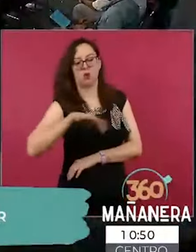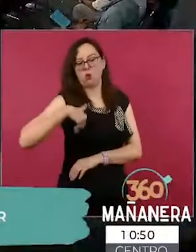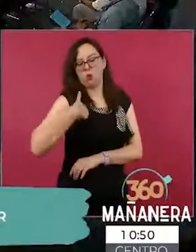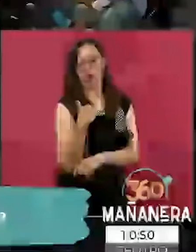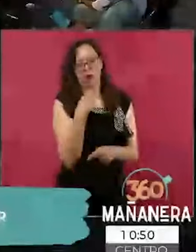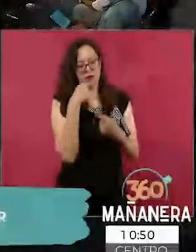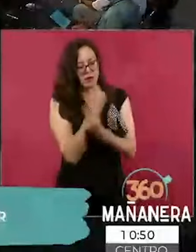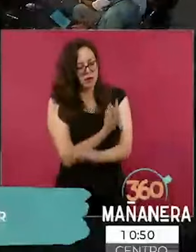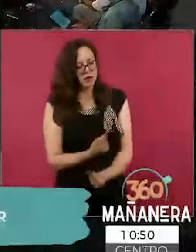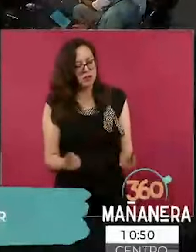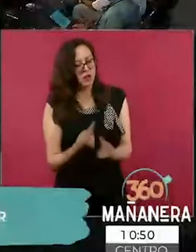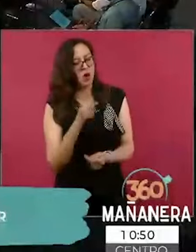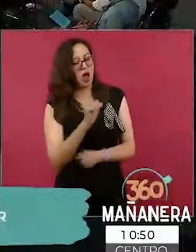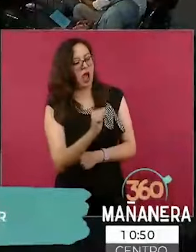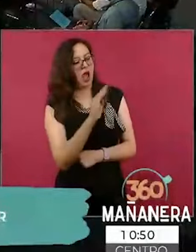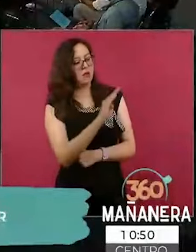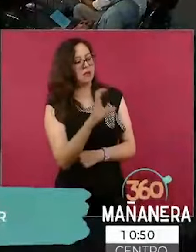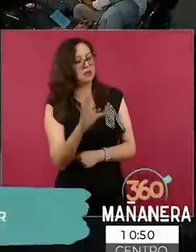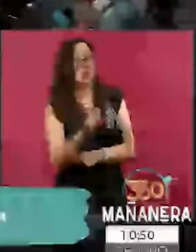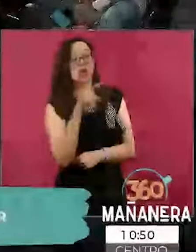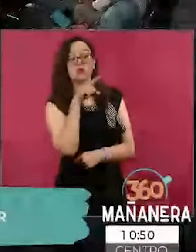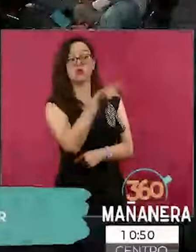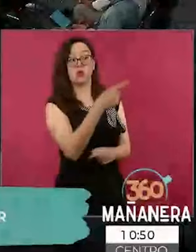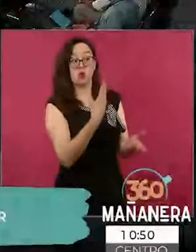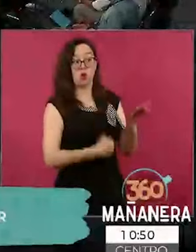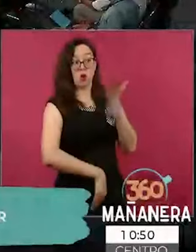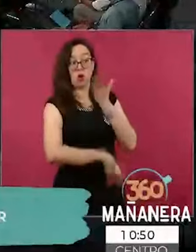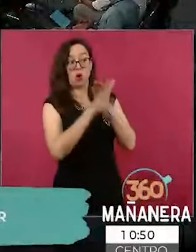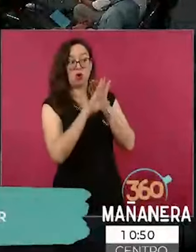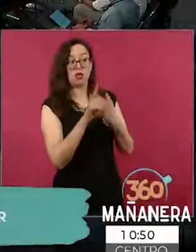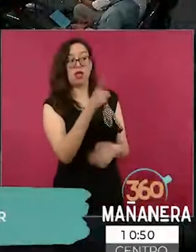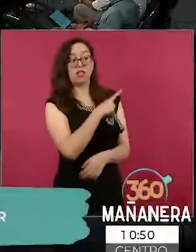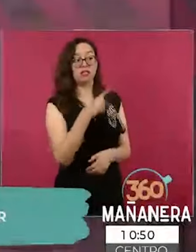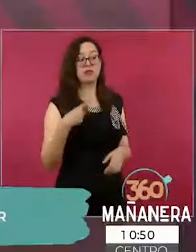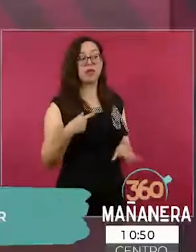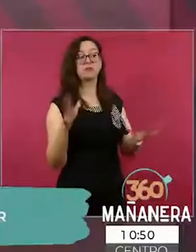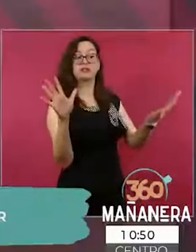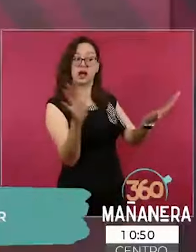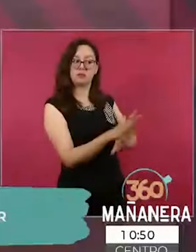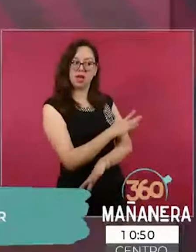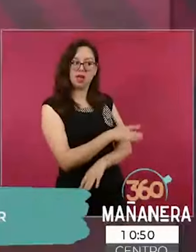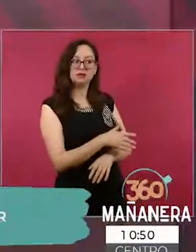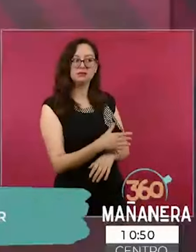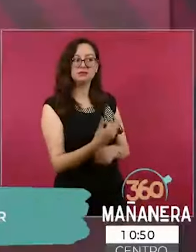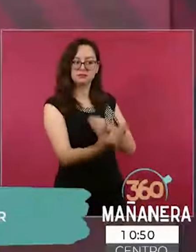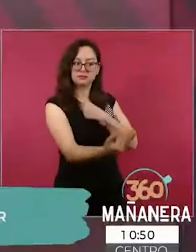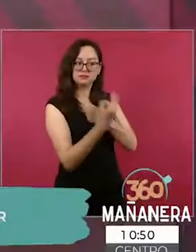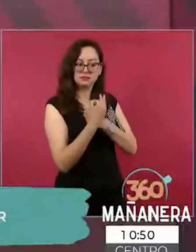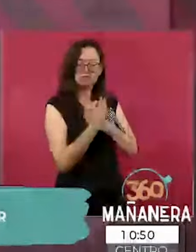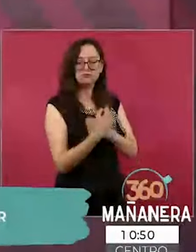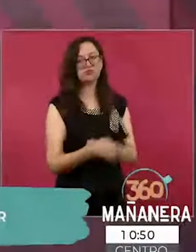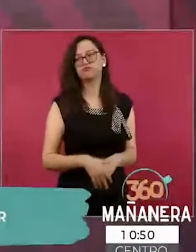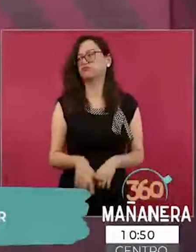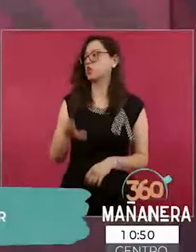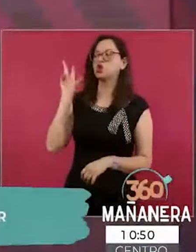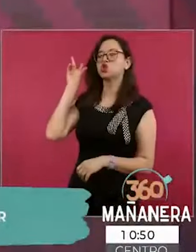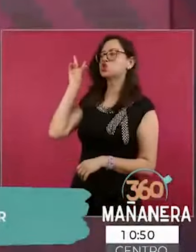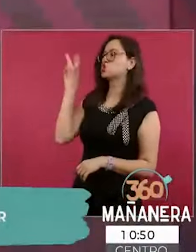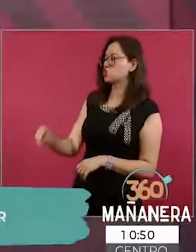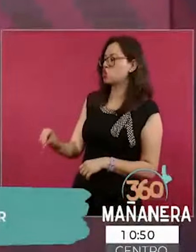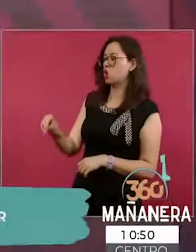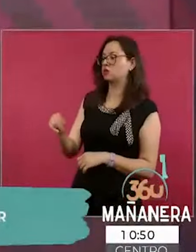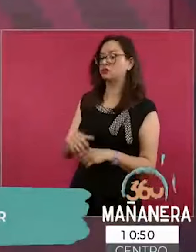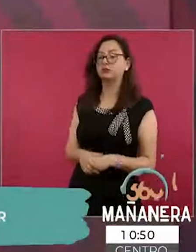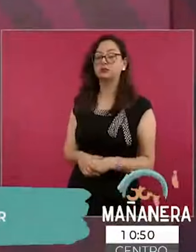ABC y no la modificó pero todos los demás incluido José Ramón